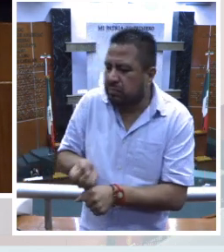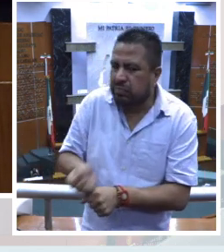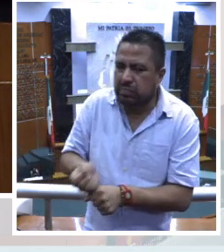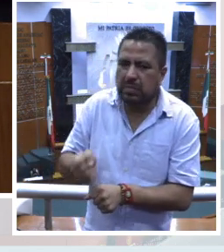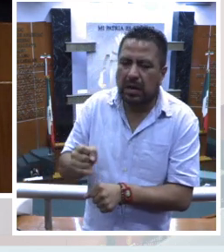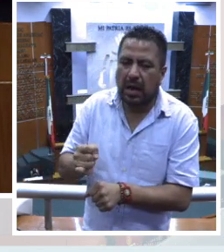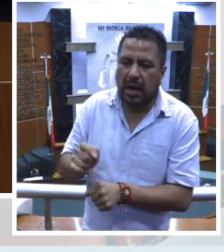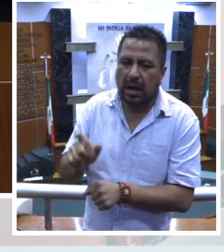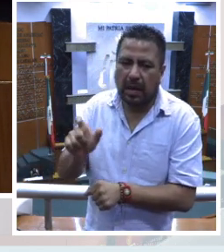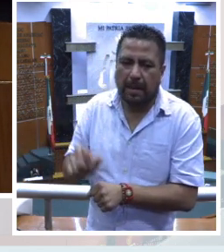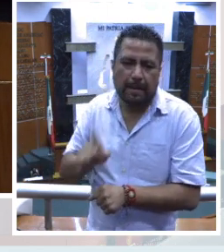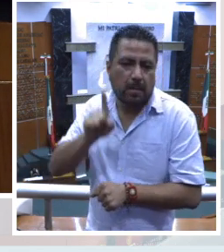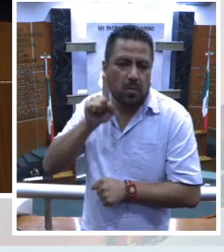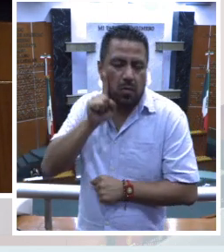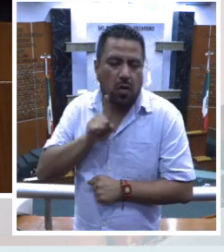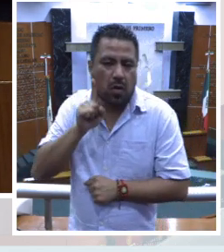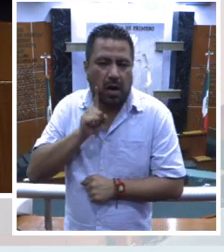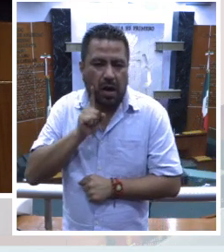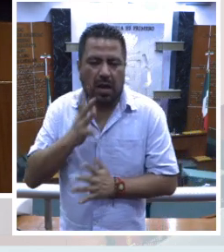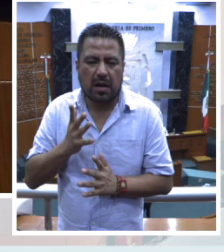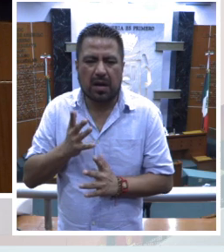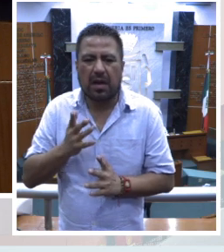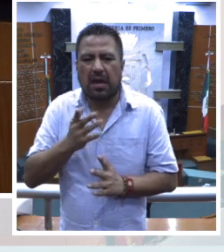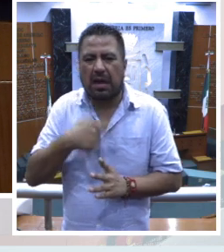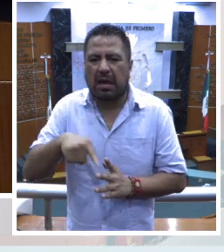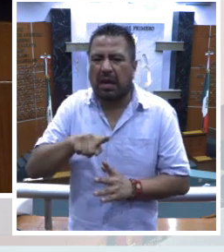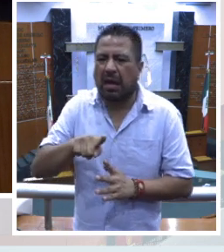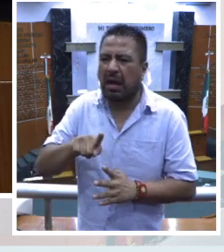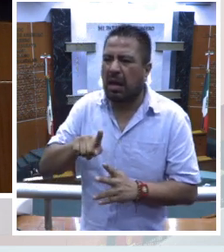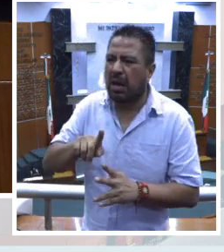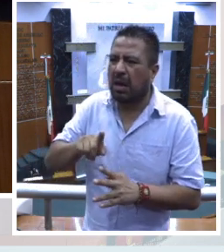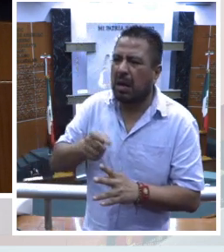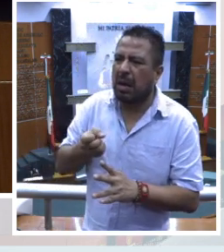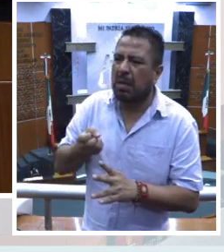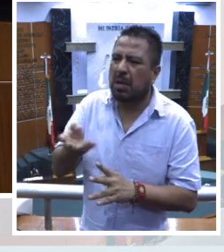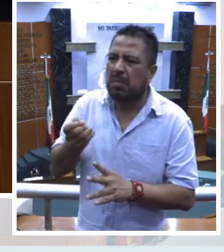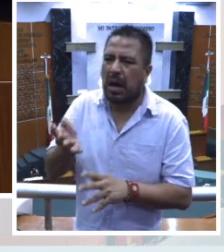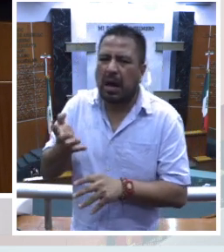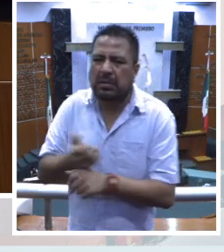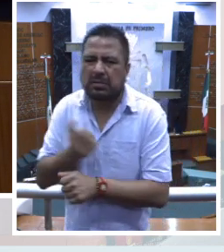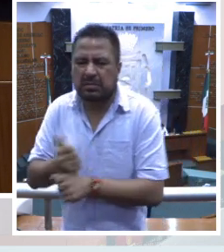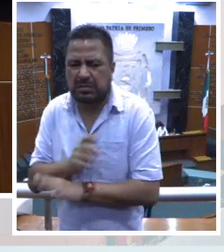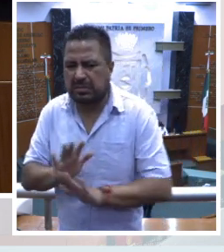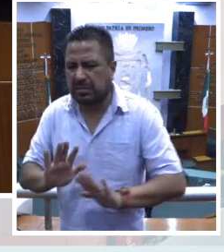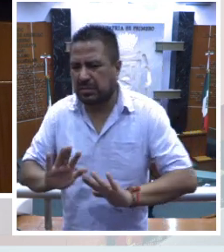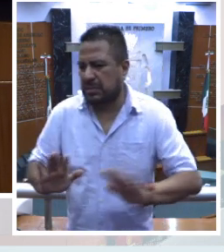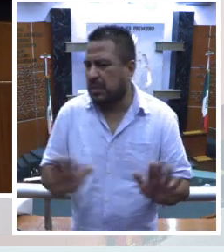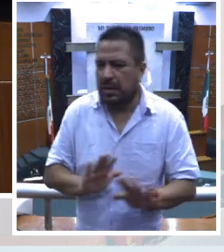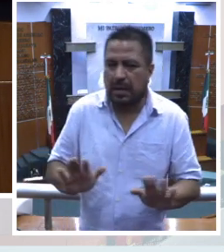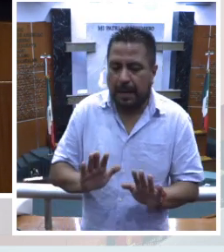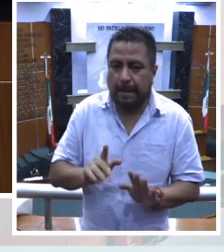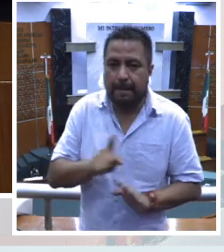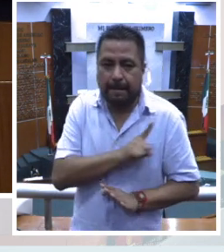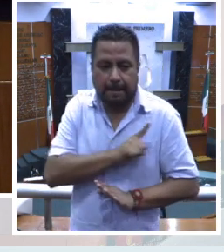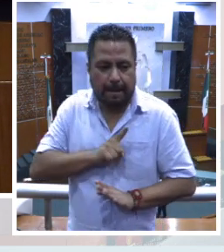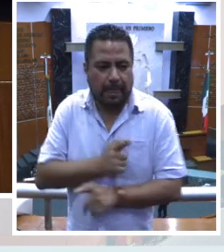de mujer, sin estereotipos ni discriminaciones. Ejerzamos nuestra